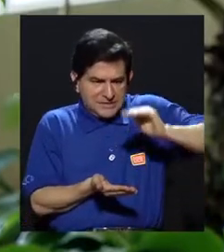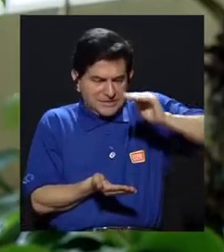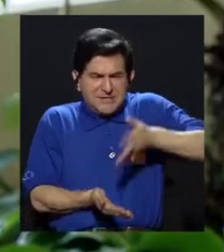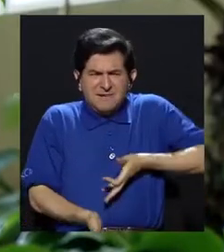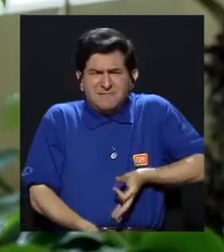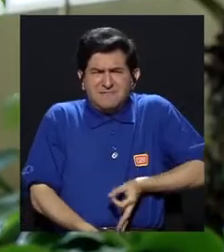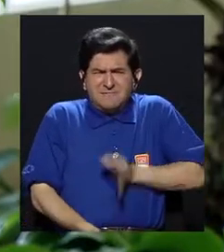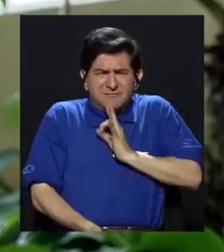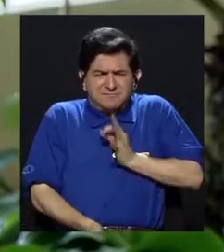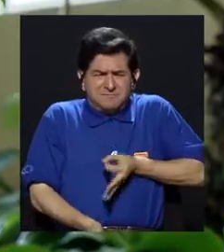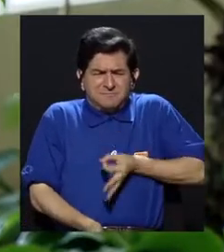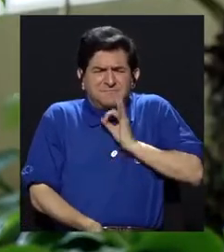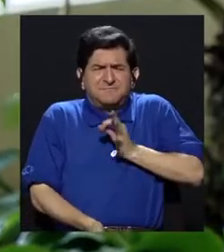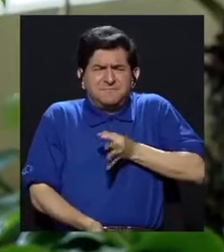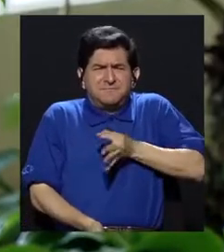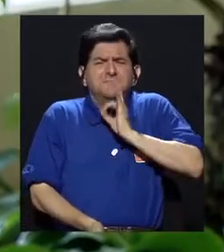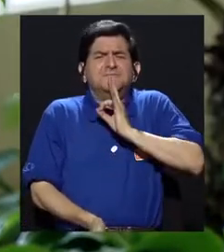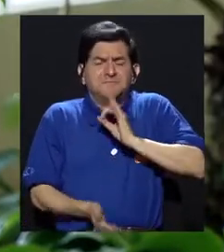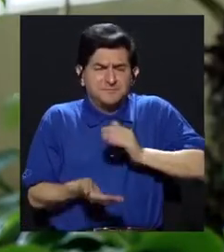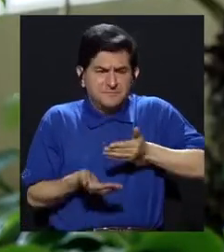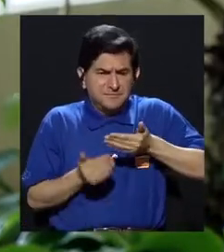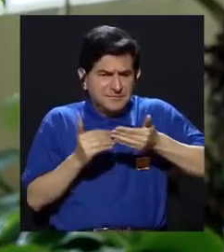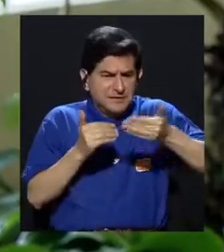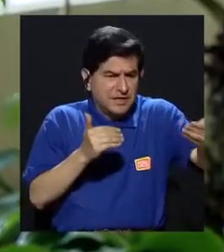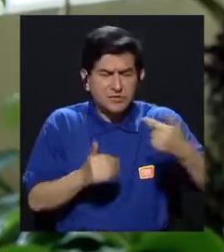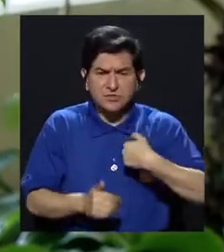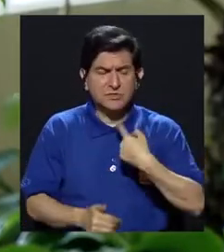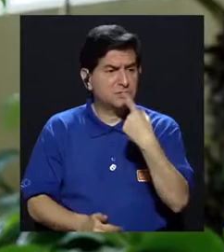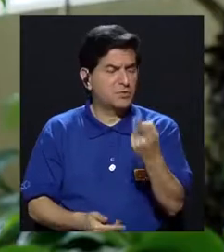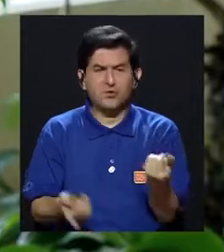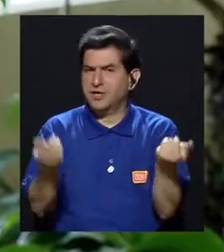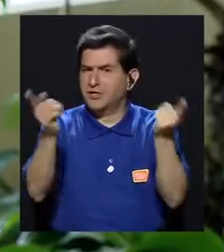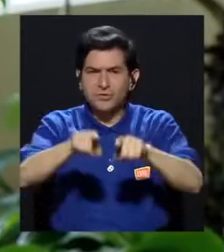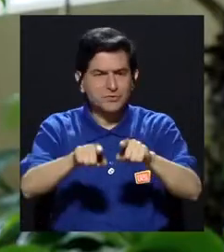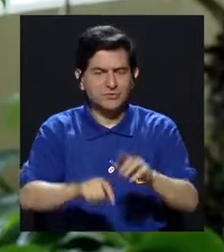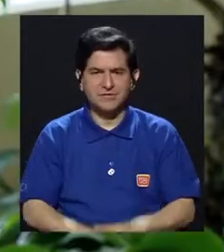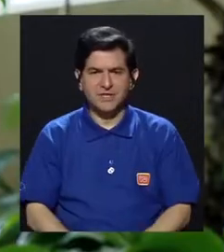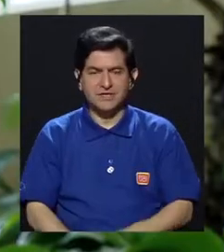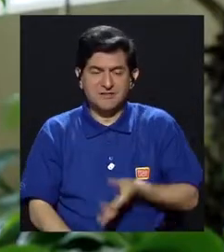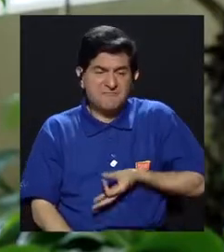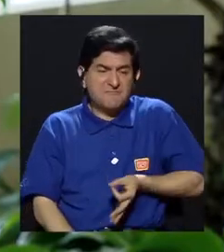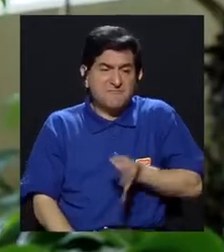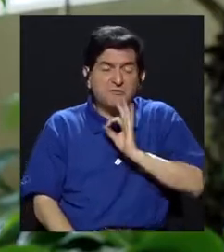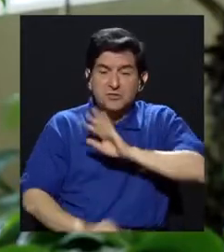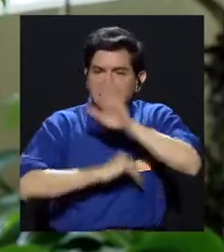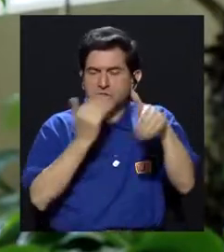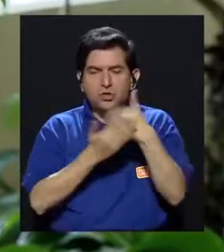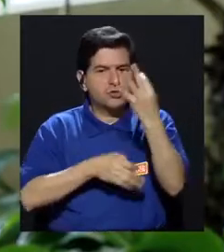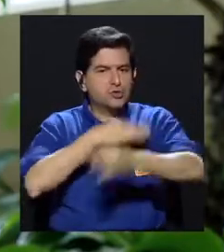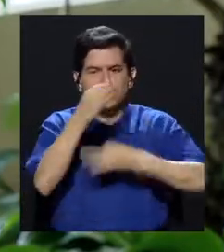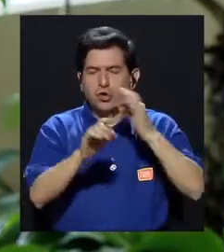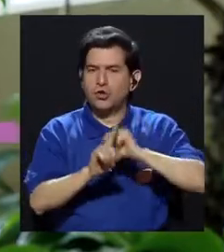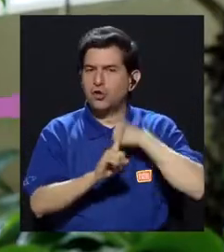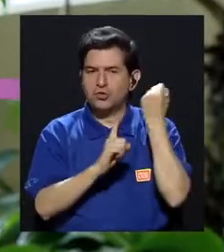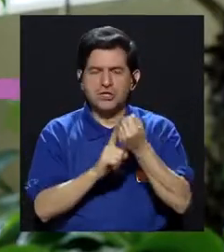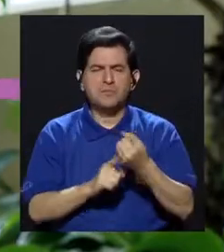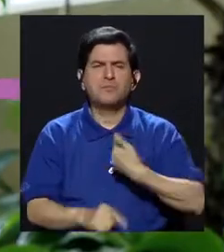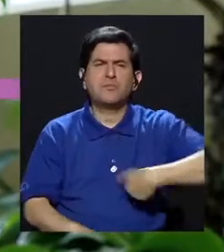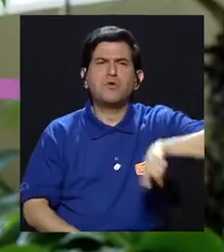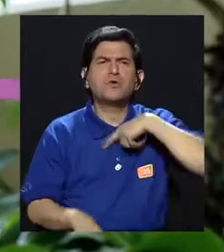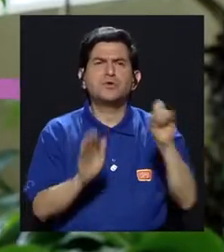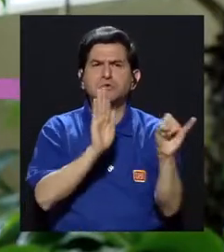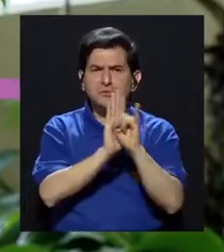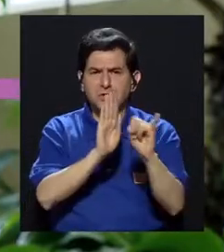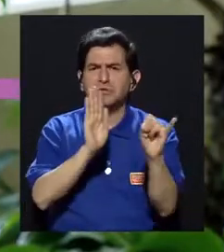frustración, se está frustración de que las cosas no son como yo digo, la frustración a que de todo tipo de situaciones. Nosotros hemos